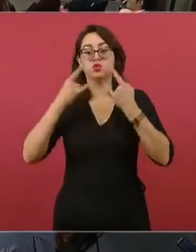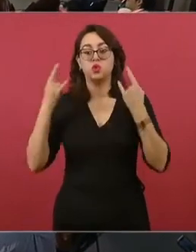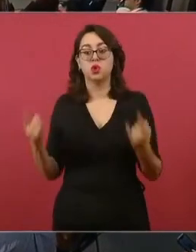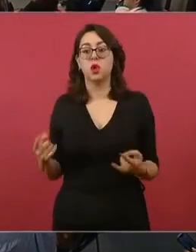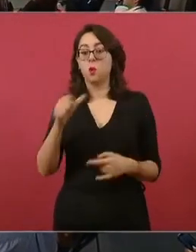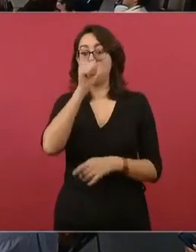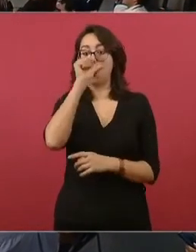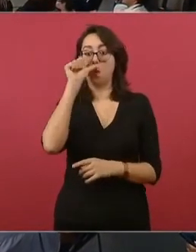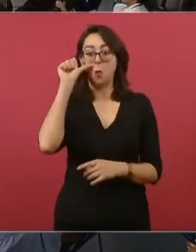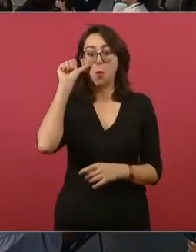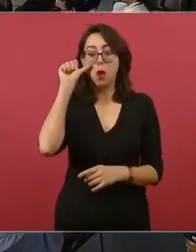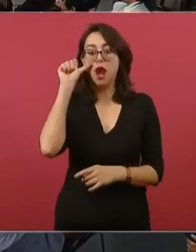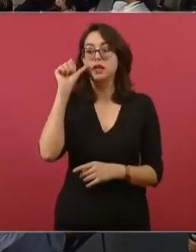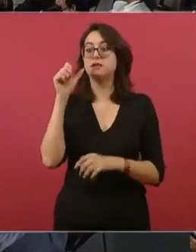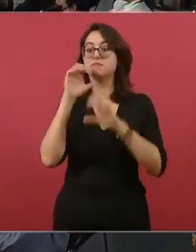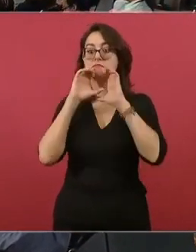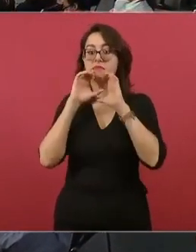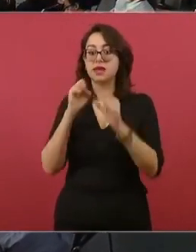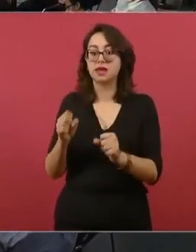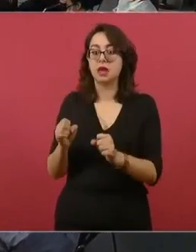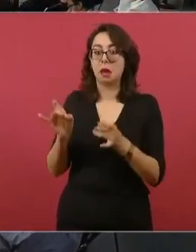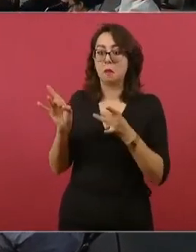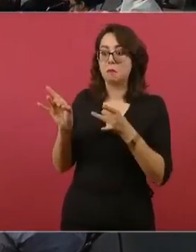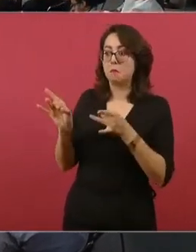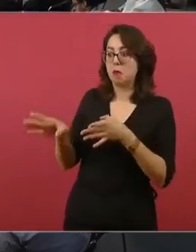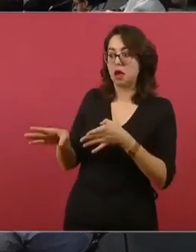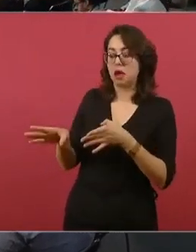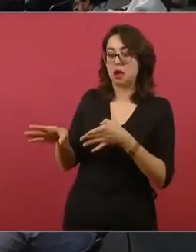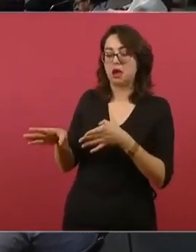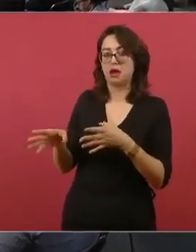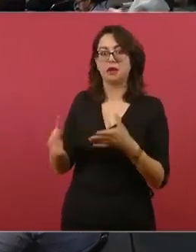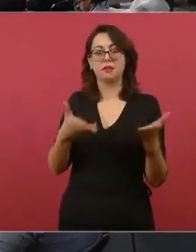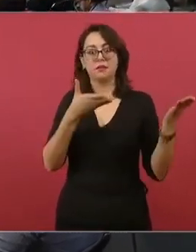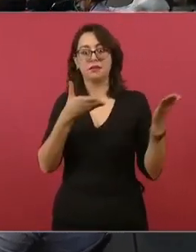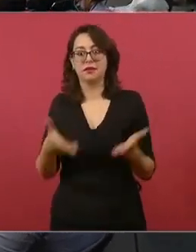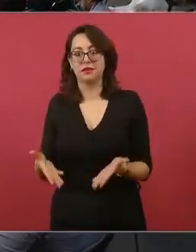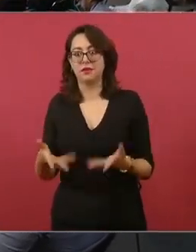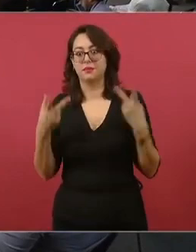regreso triunfante de Madero